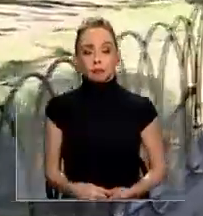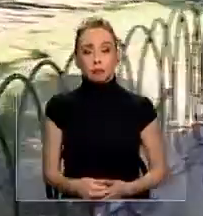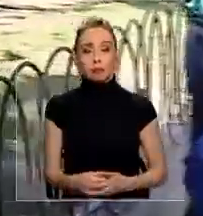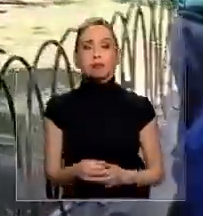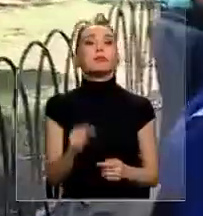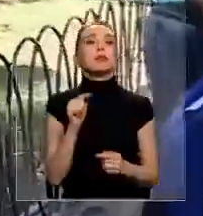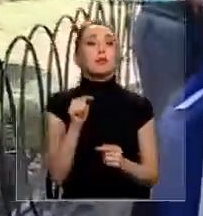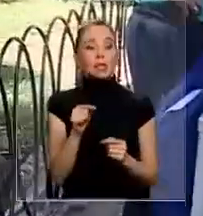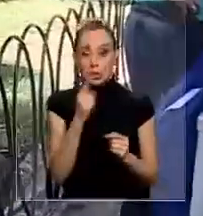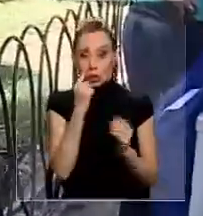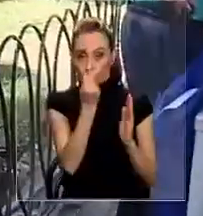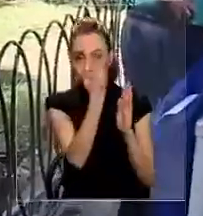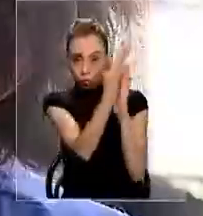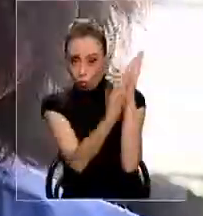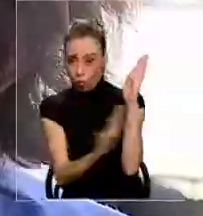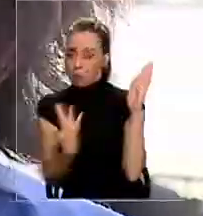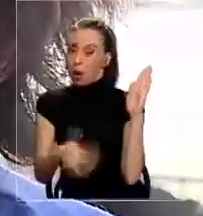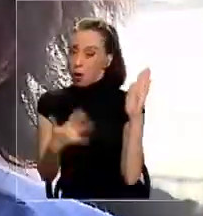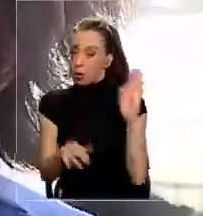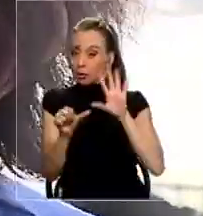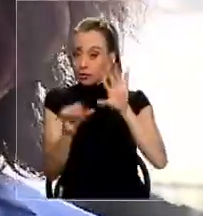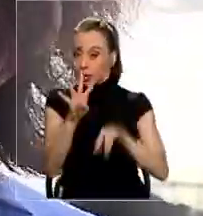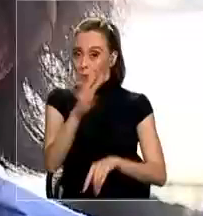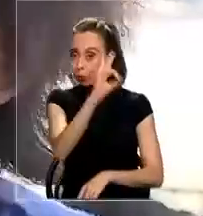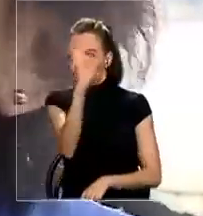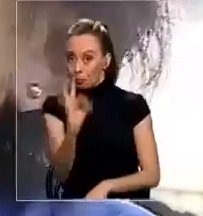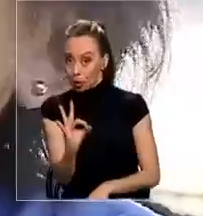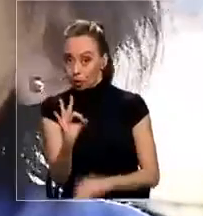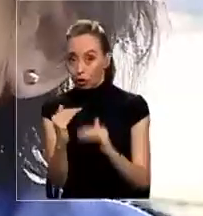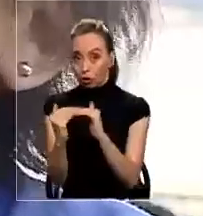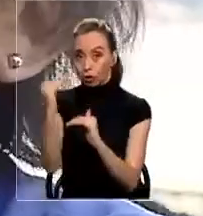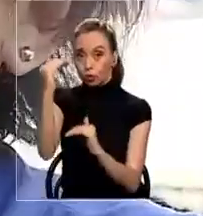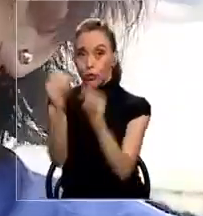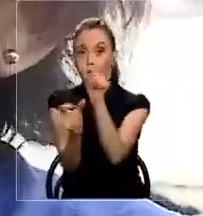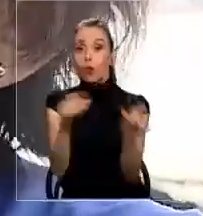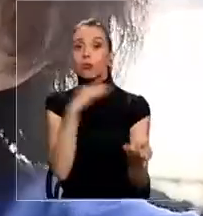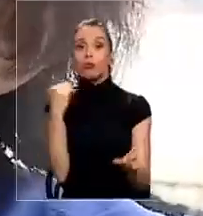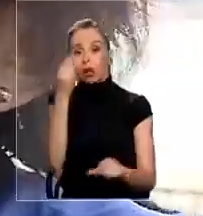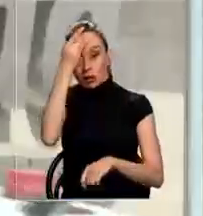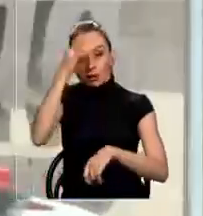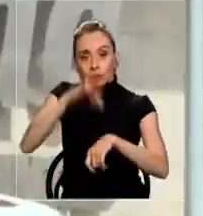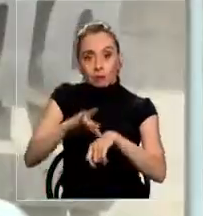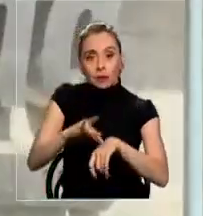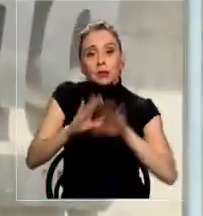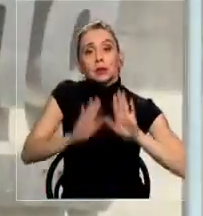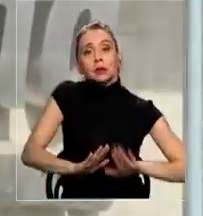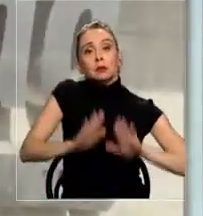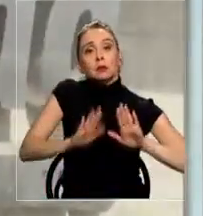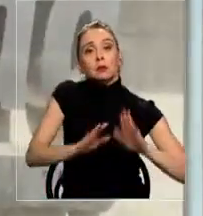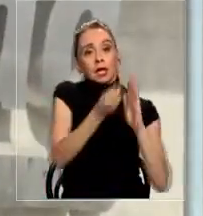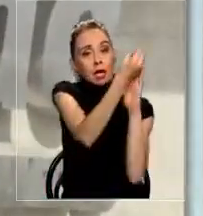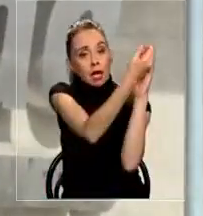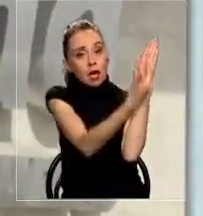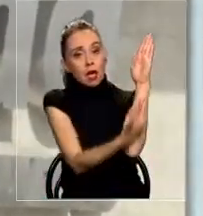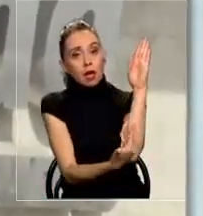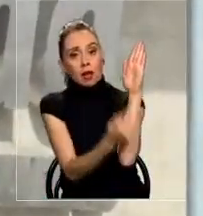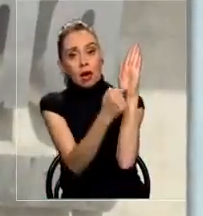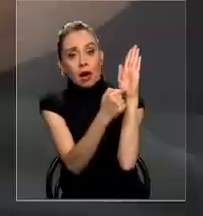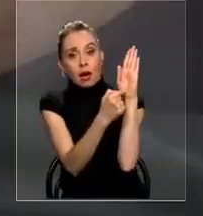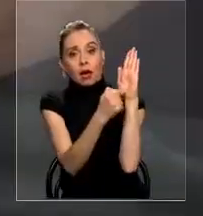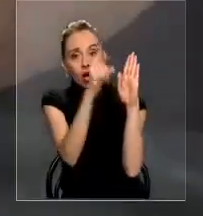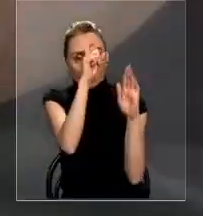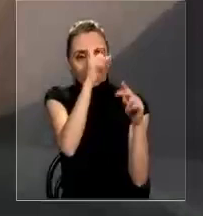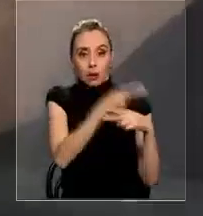Las cifras son crueles. En un 54% aumentaron las muertes de los pacientes que estaban en la lista de espera en el